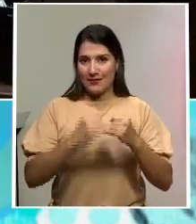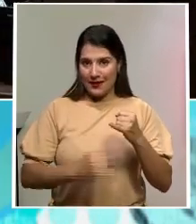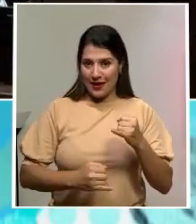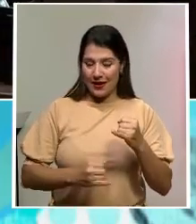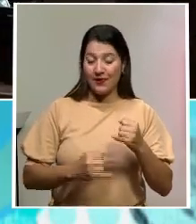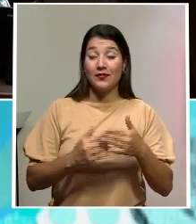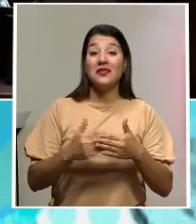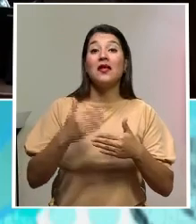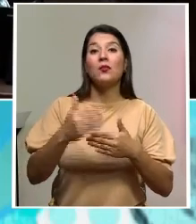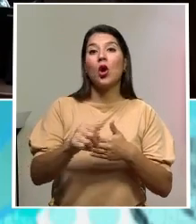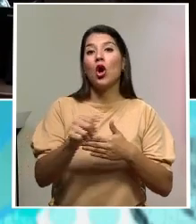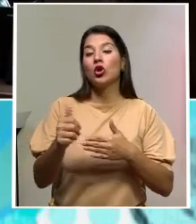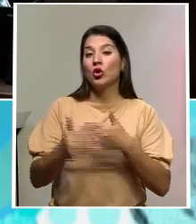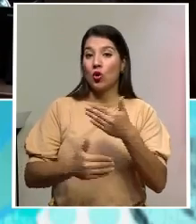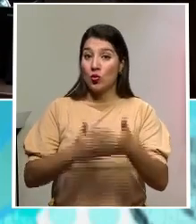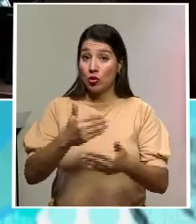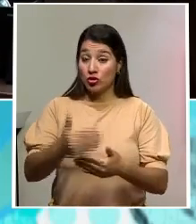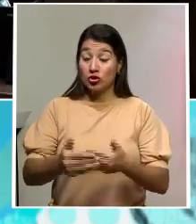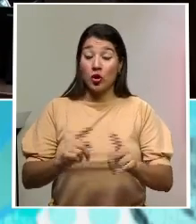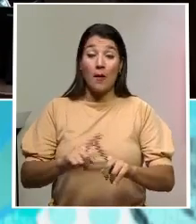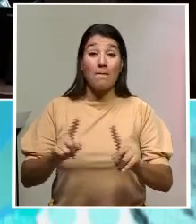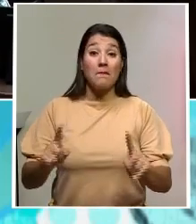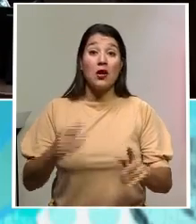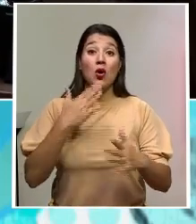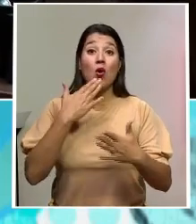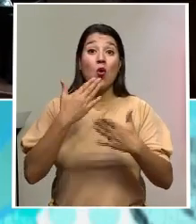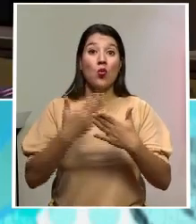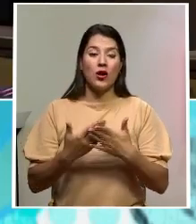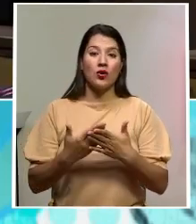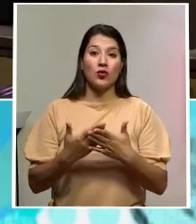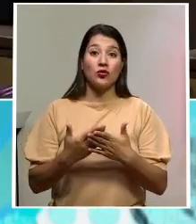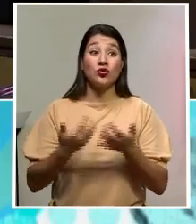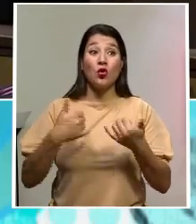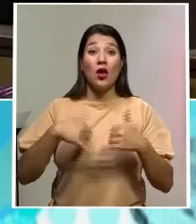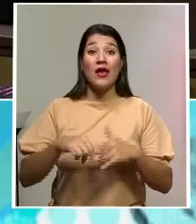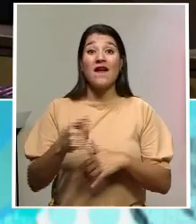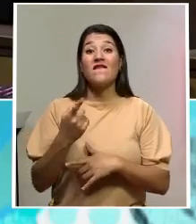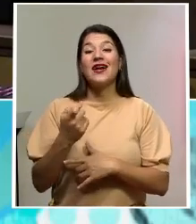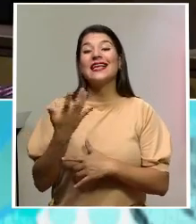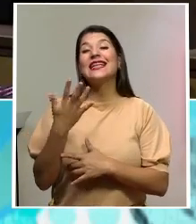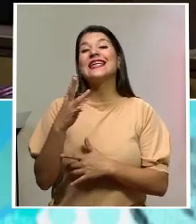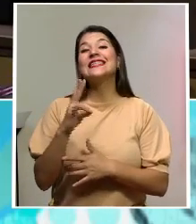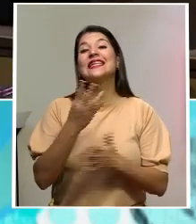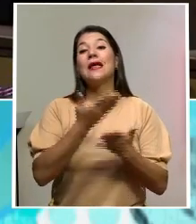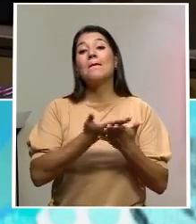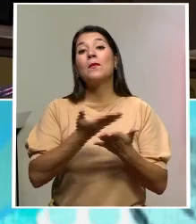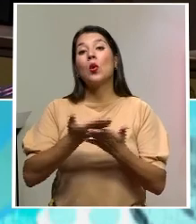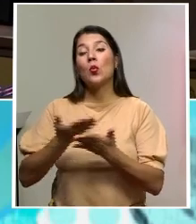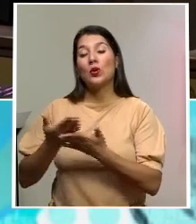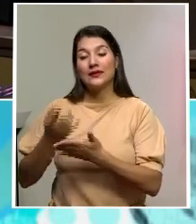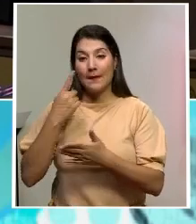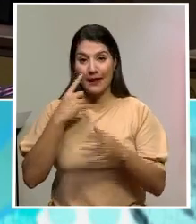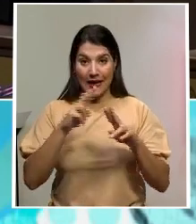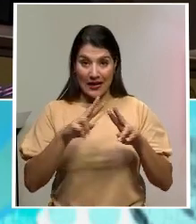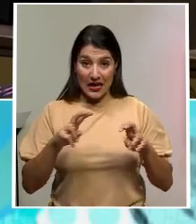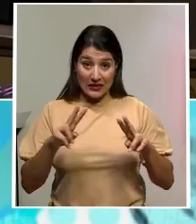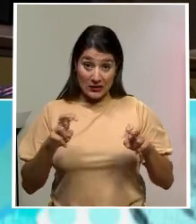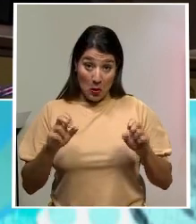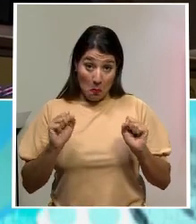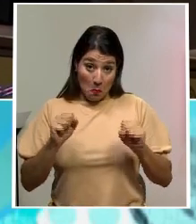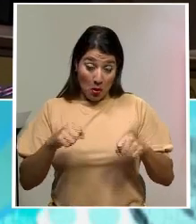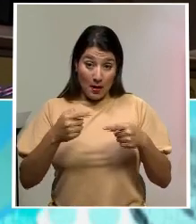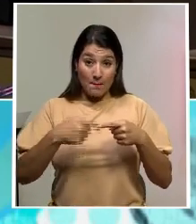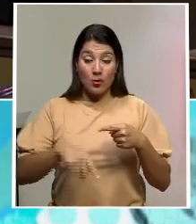proceso, pero bueno, hasta el momento son estas 17 mociones las que quedan pendientes. Se podrían estar viendo el lunes. Algunos diputados